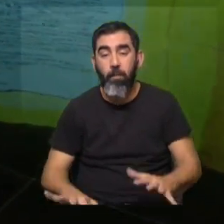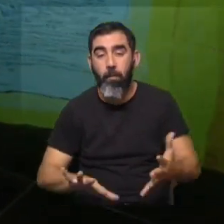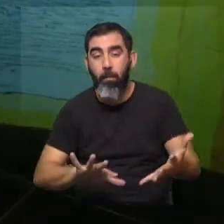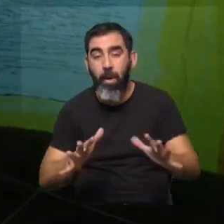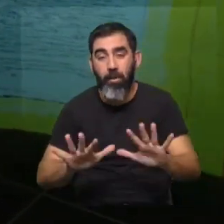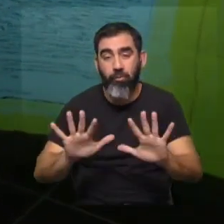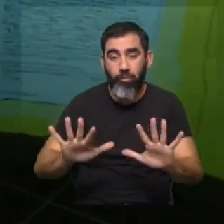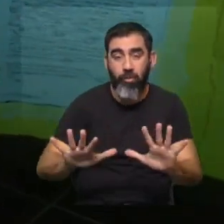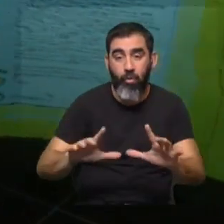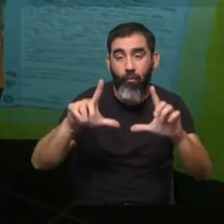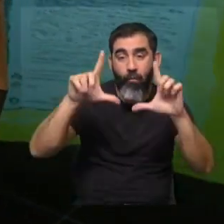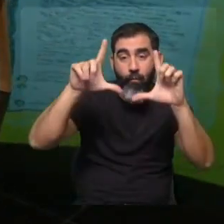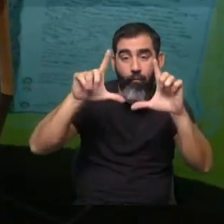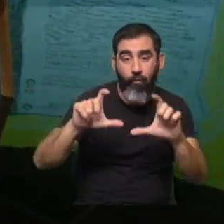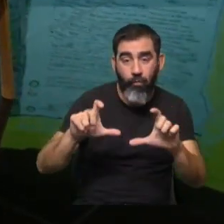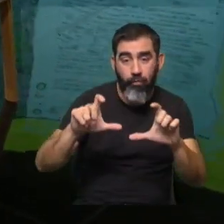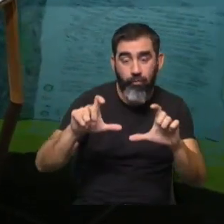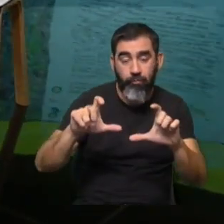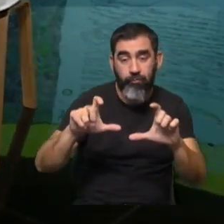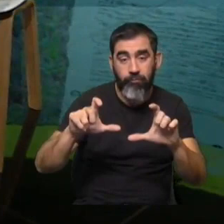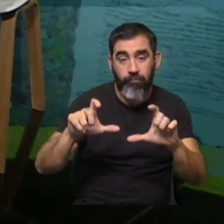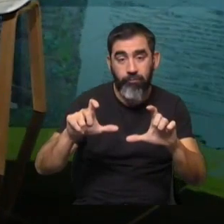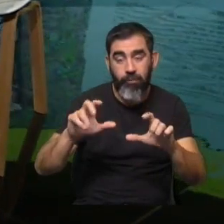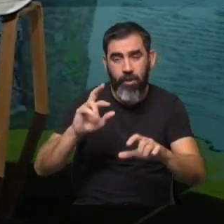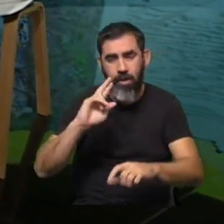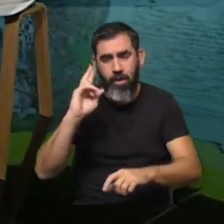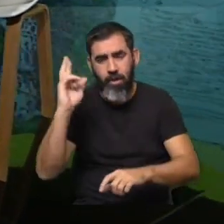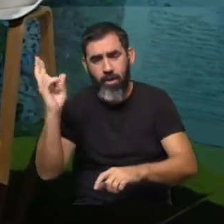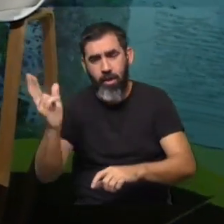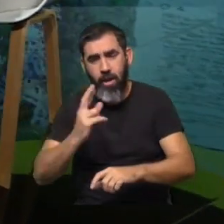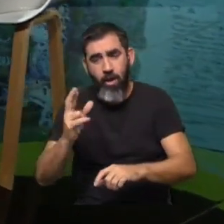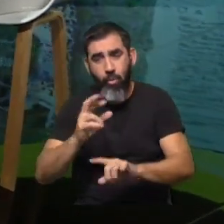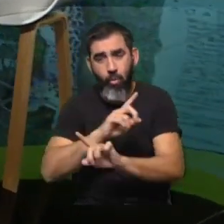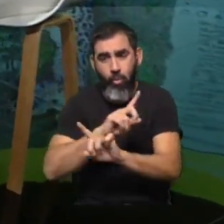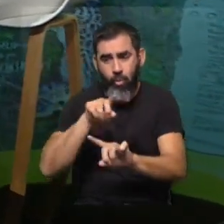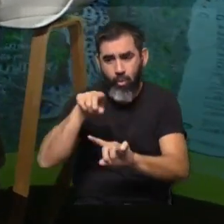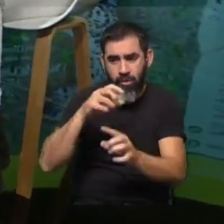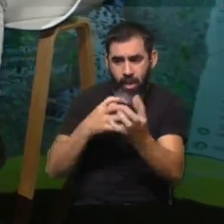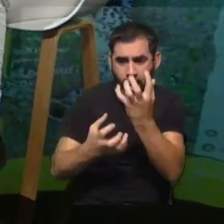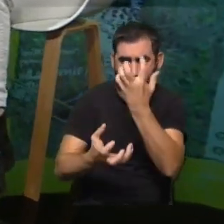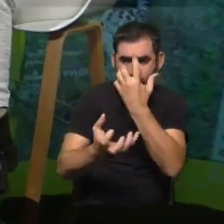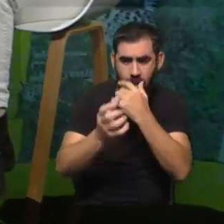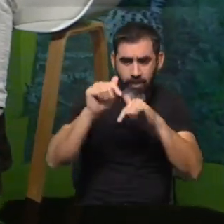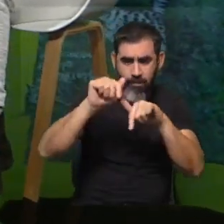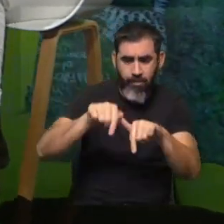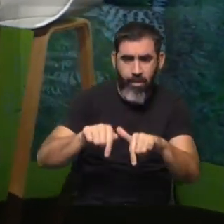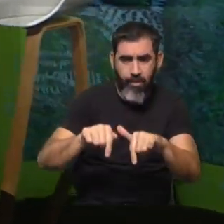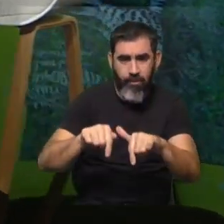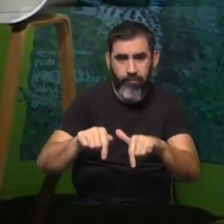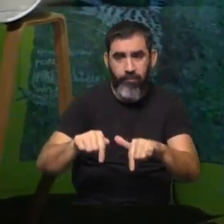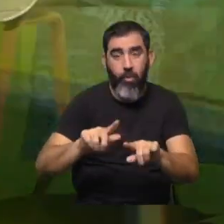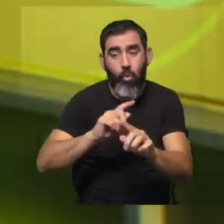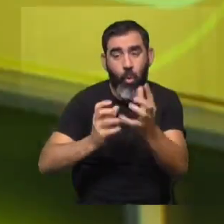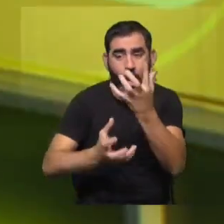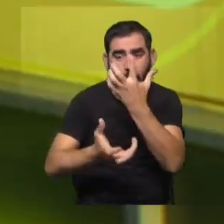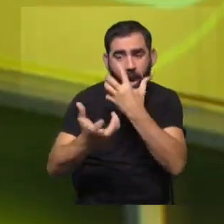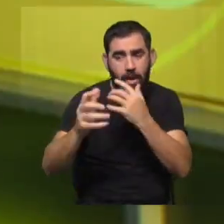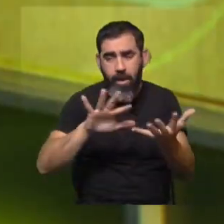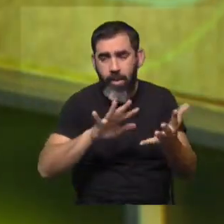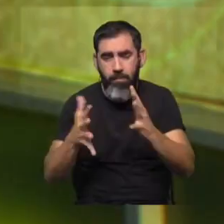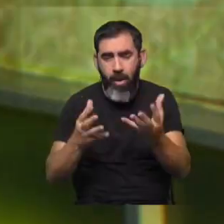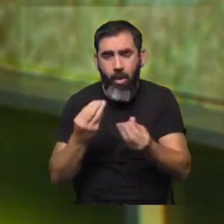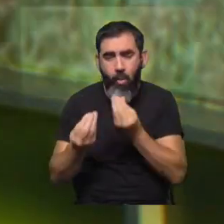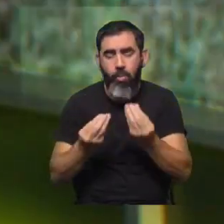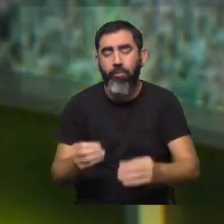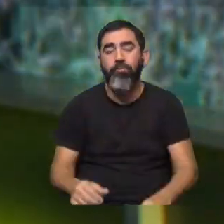así, una foto, esto es raro, no debería estar este animal acá, o tal vez no es el animal que parece. ¿Qué